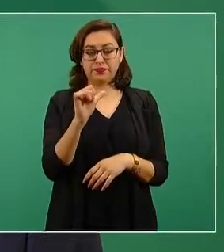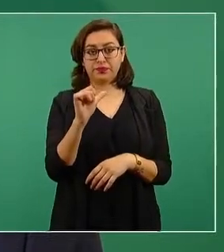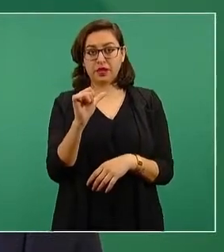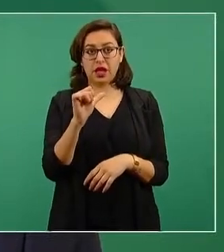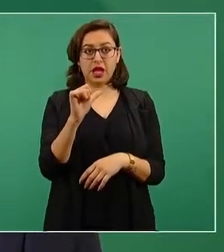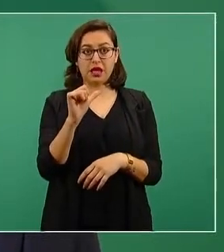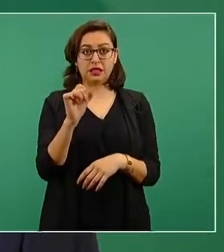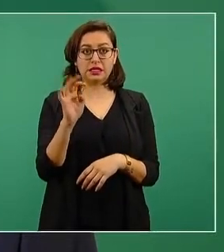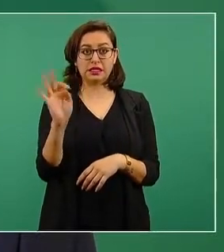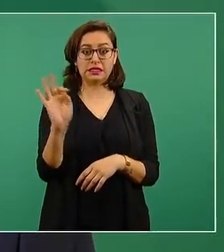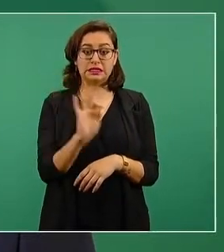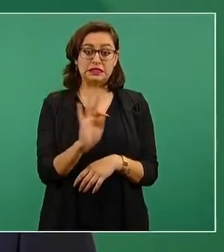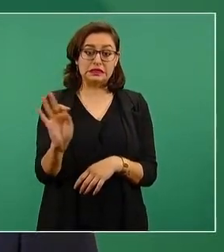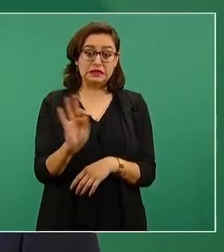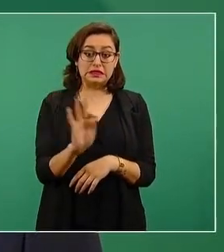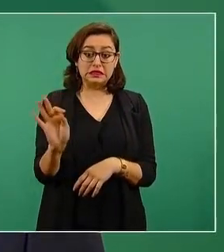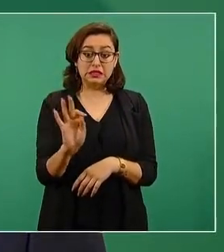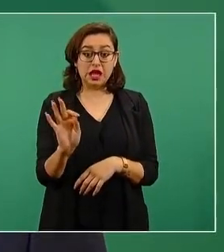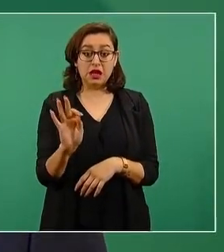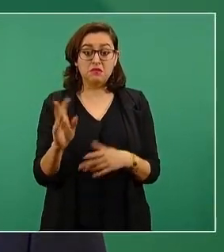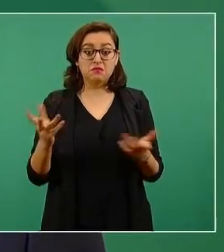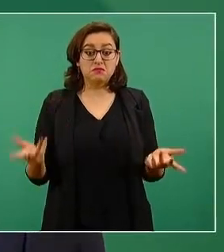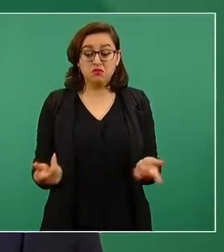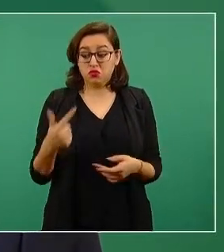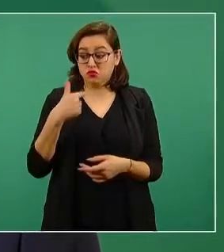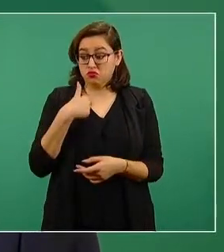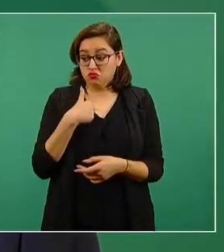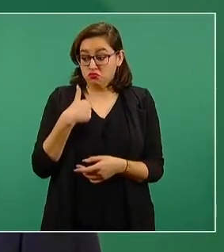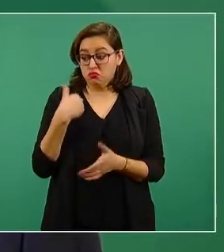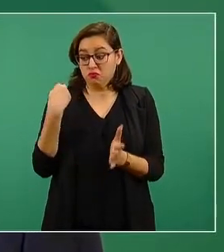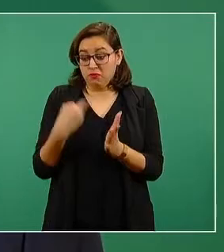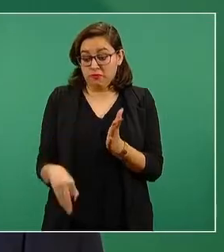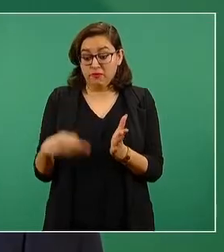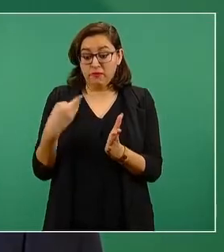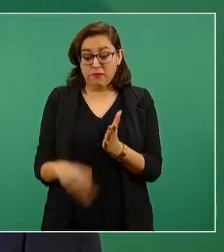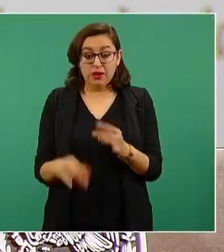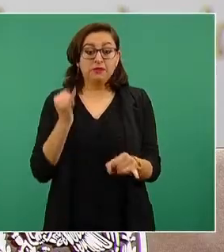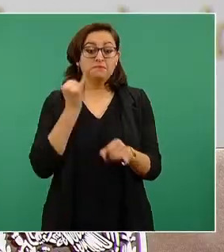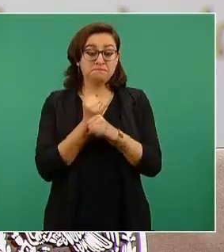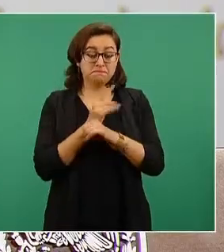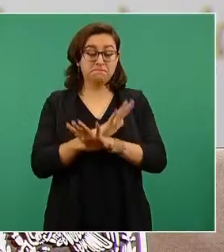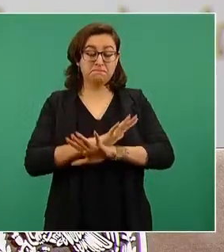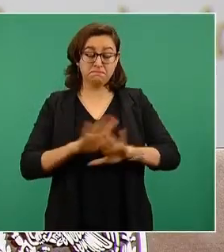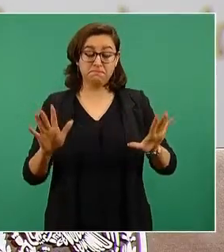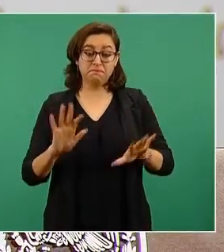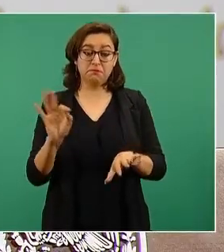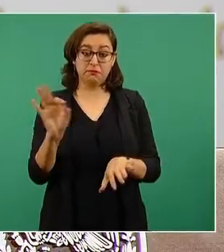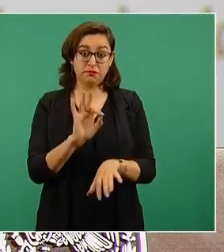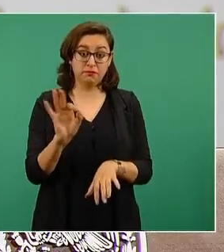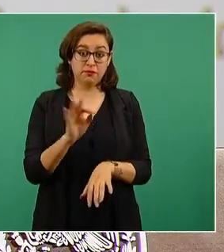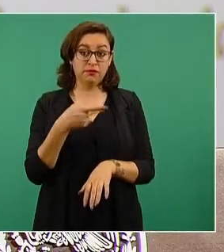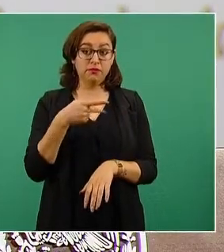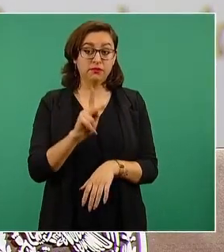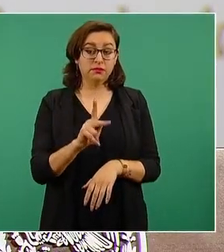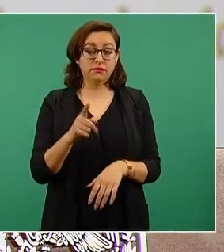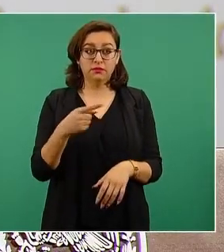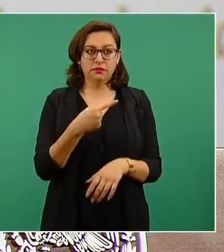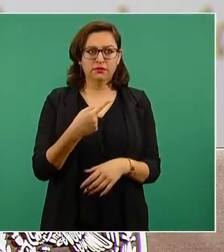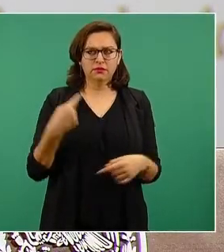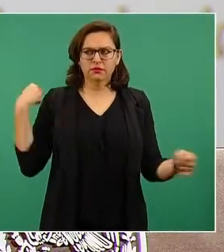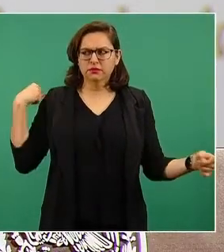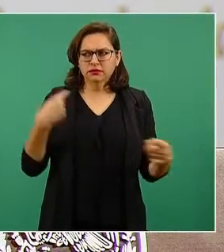yo no tengo todos los elementos, pero no he escuchado